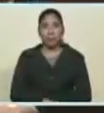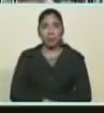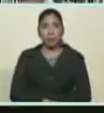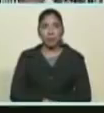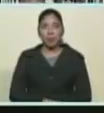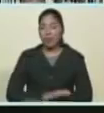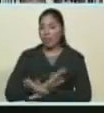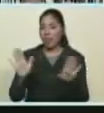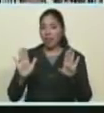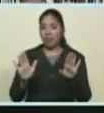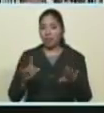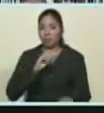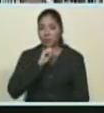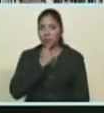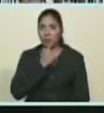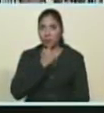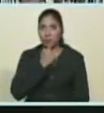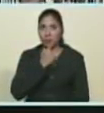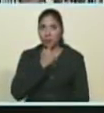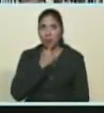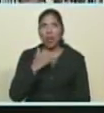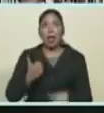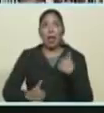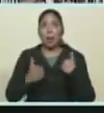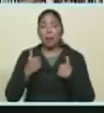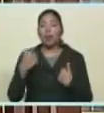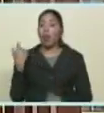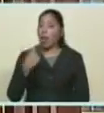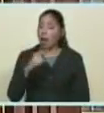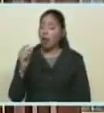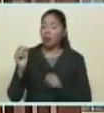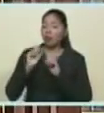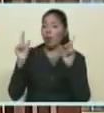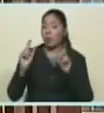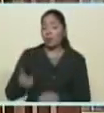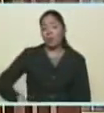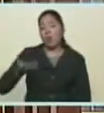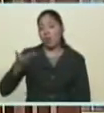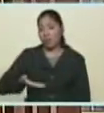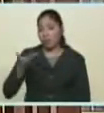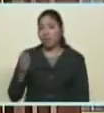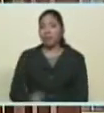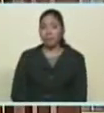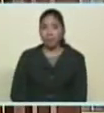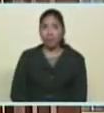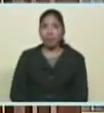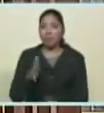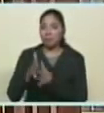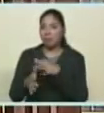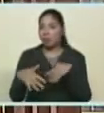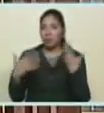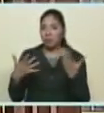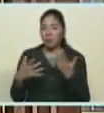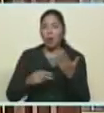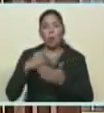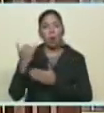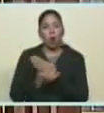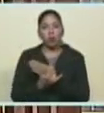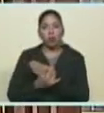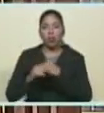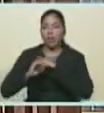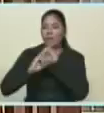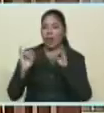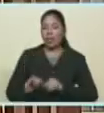No digo más. El miércoles habrá sorpresas muy importantes de lo que va a ser el plan Navidades